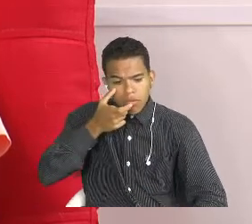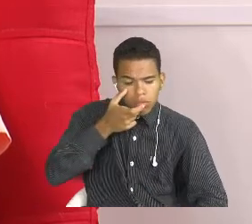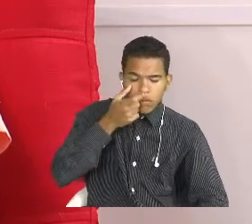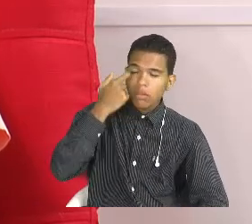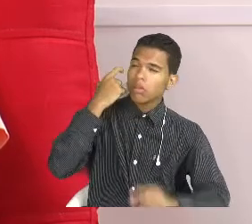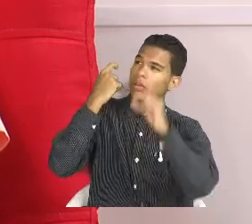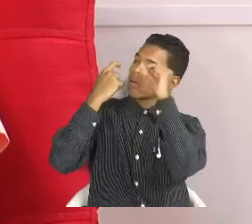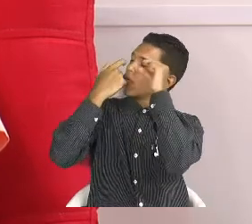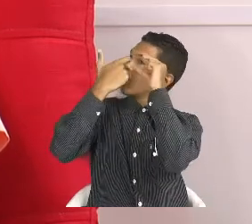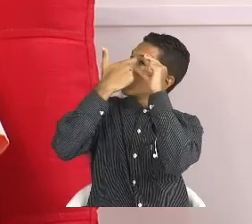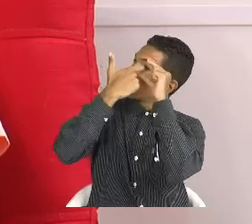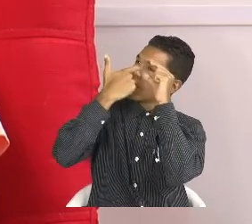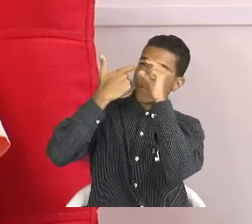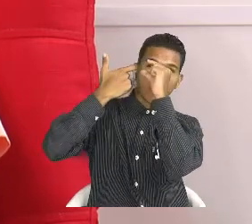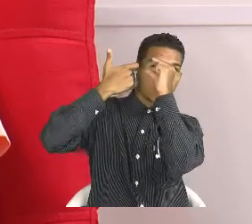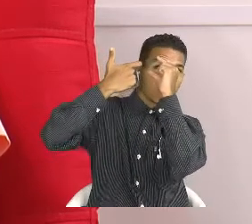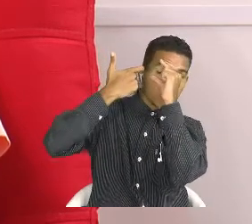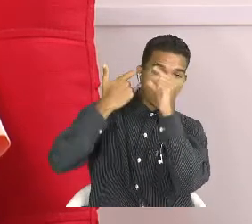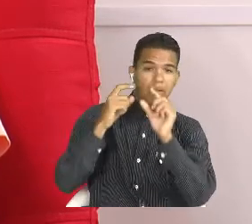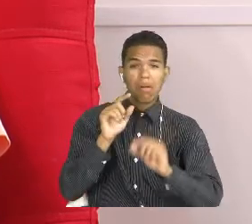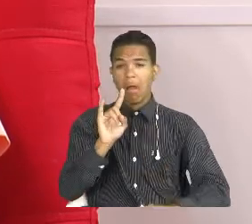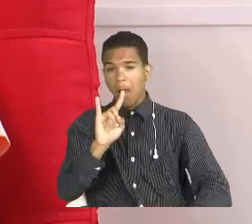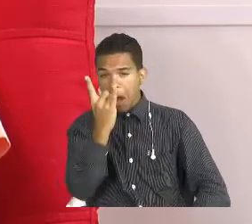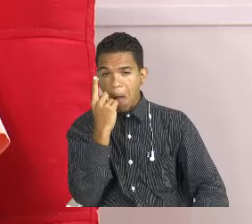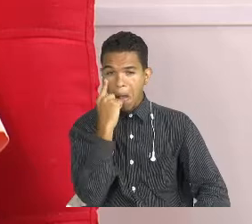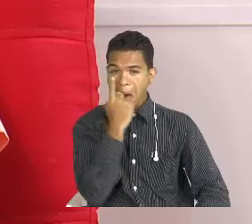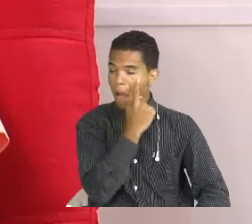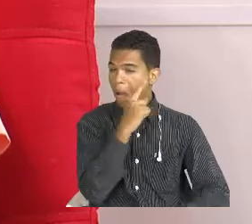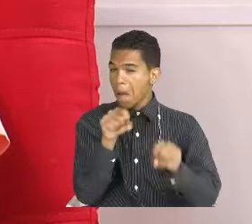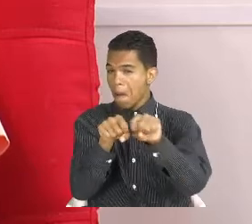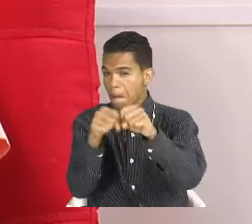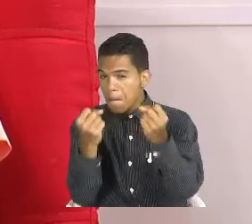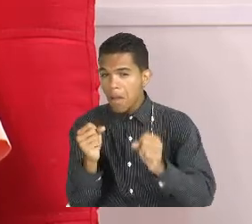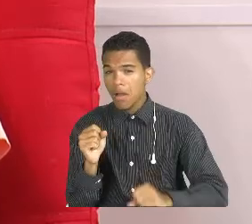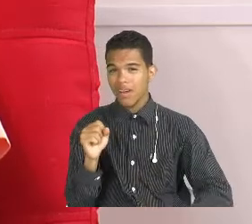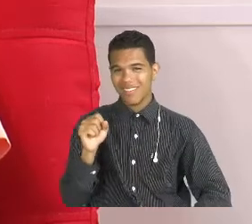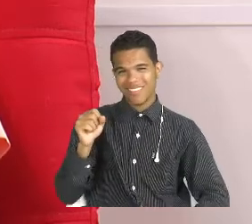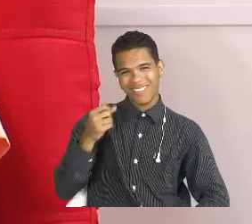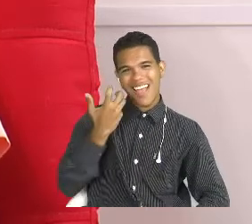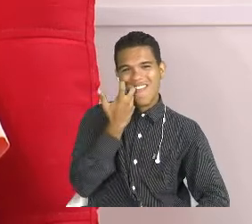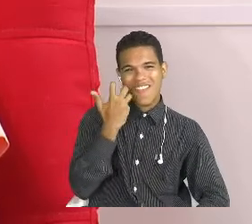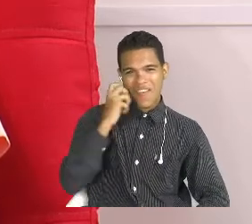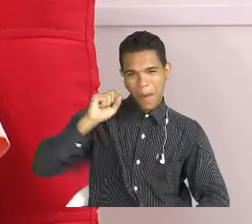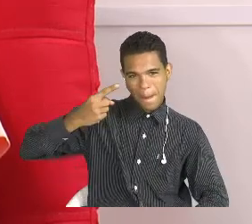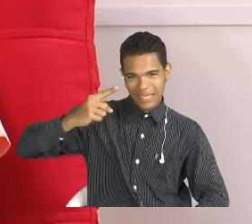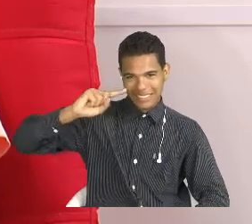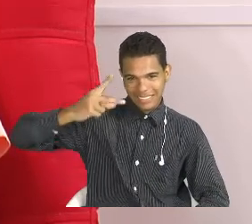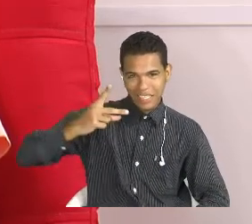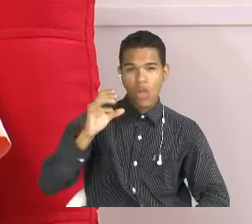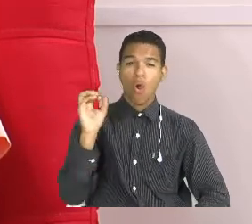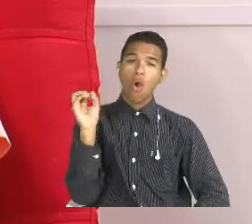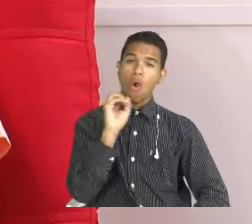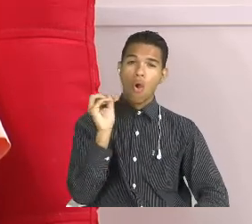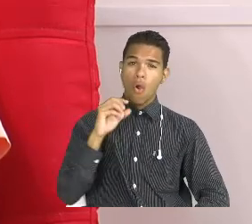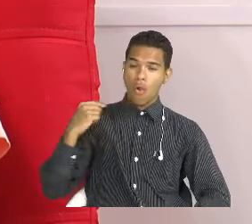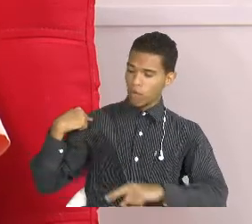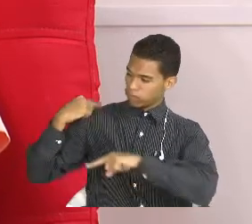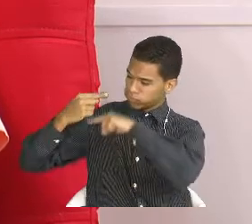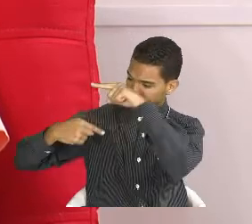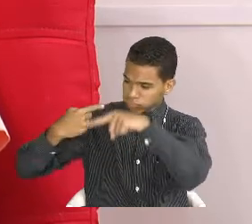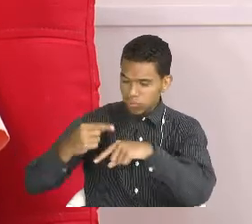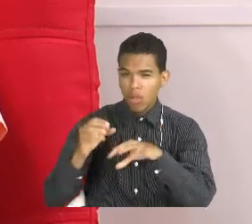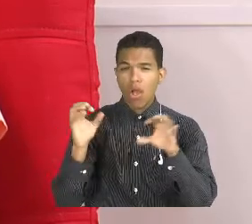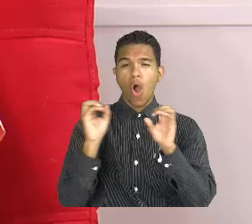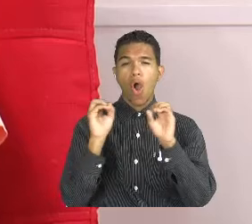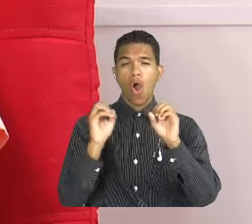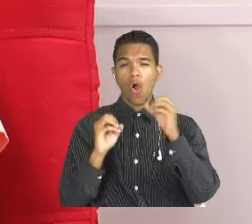patologías ligadas a daños a nivel del ojo, como el glaucoma, o que ya esté empezando a tener desarrollo o manifestación de catarata. Y